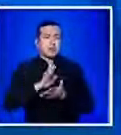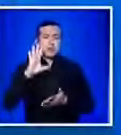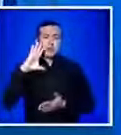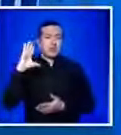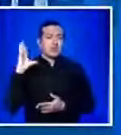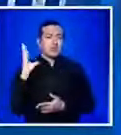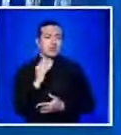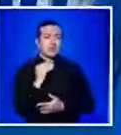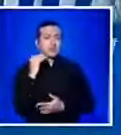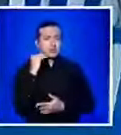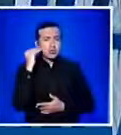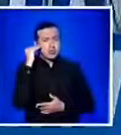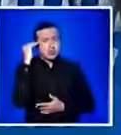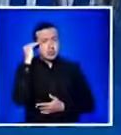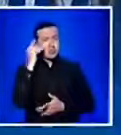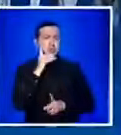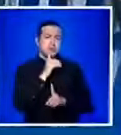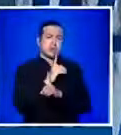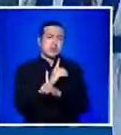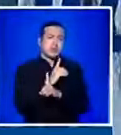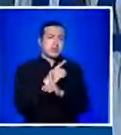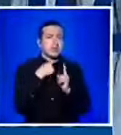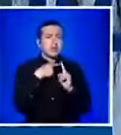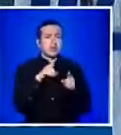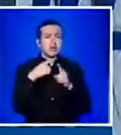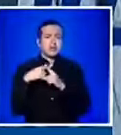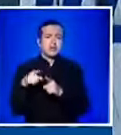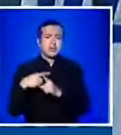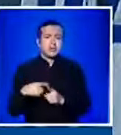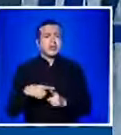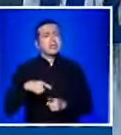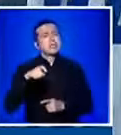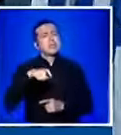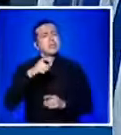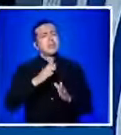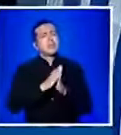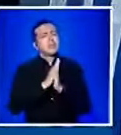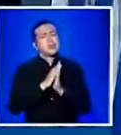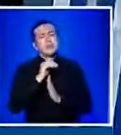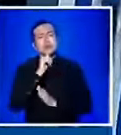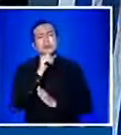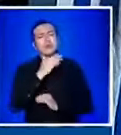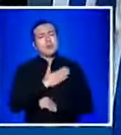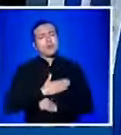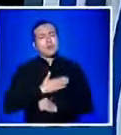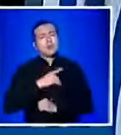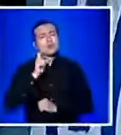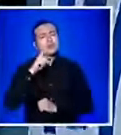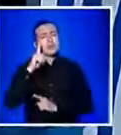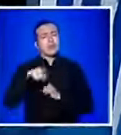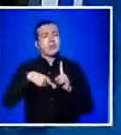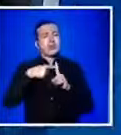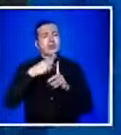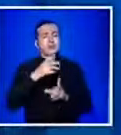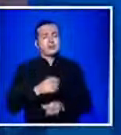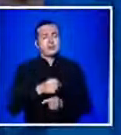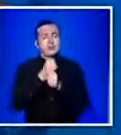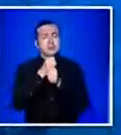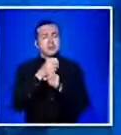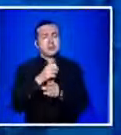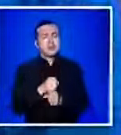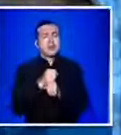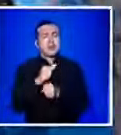de la tercera edad, discapacidad, y pedimos agua, por favor, y seguridad.